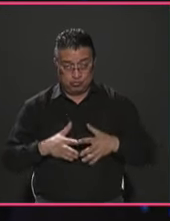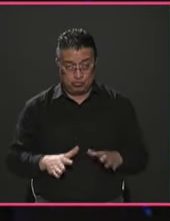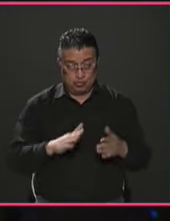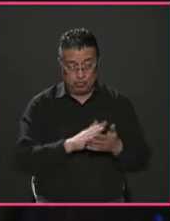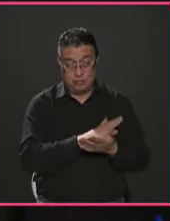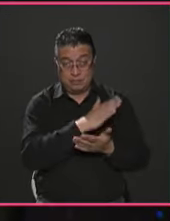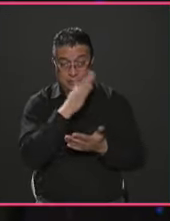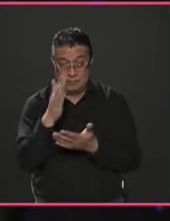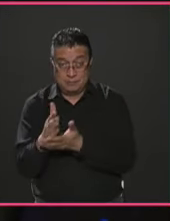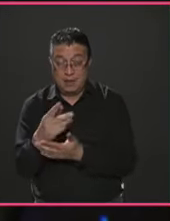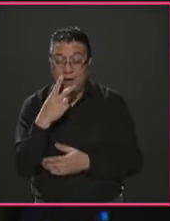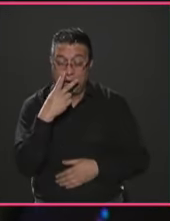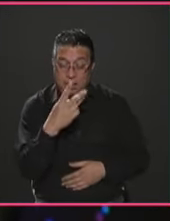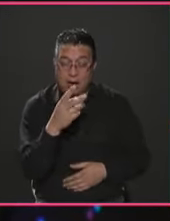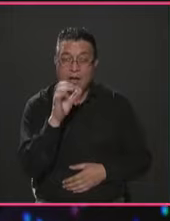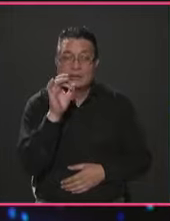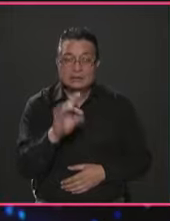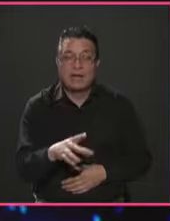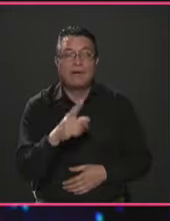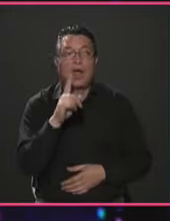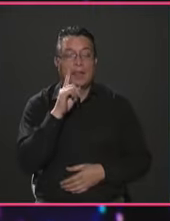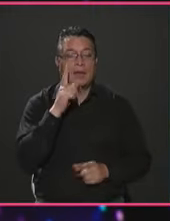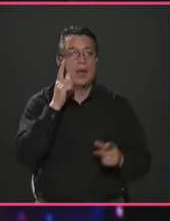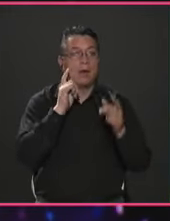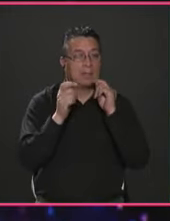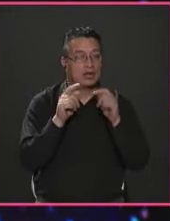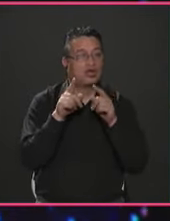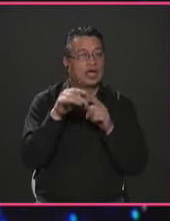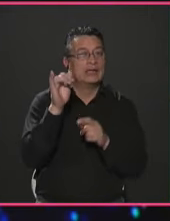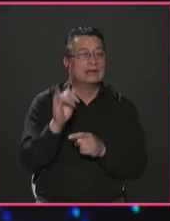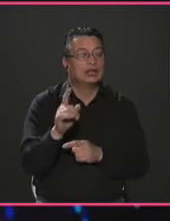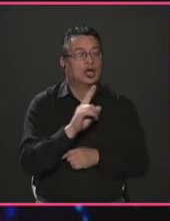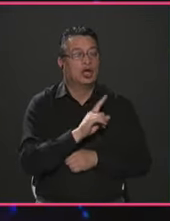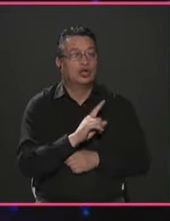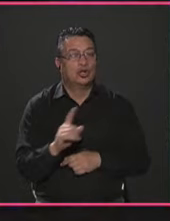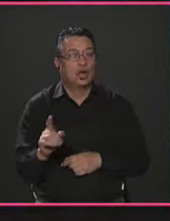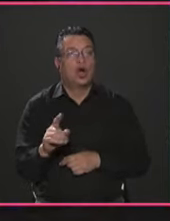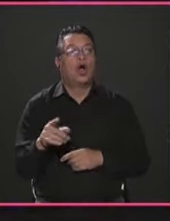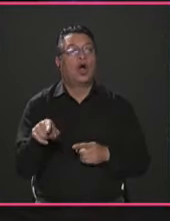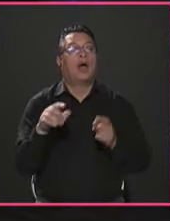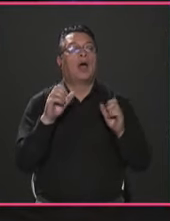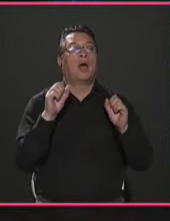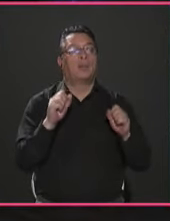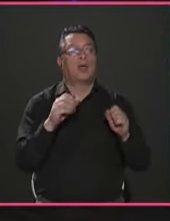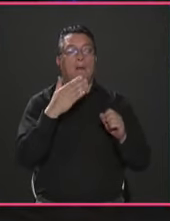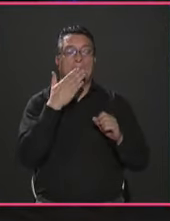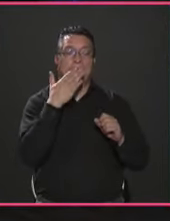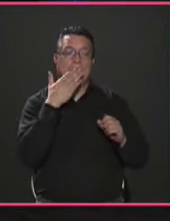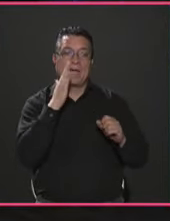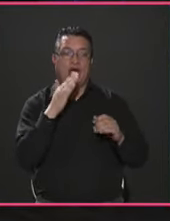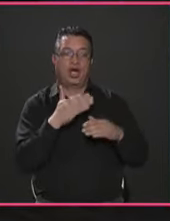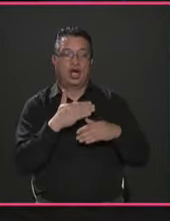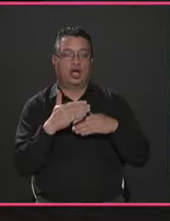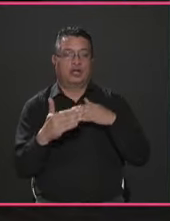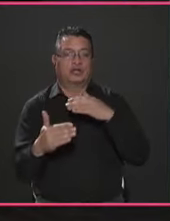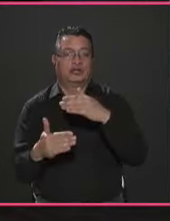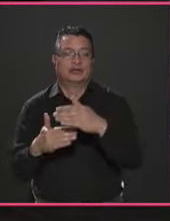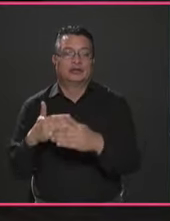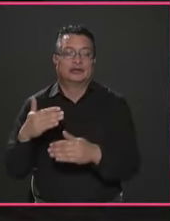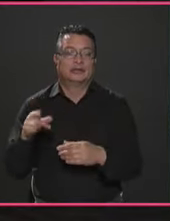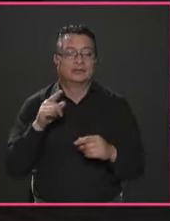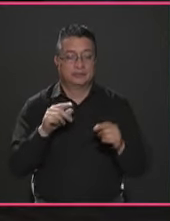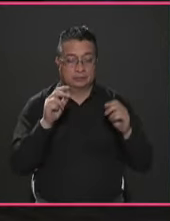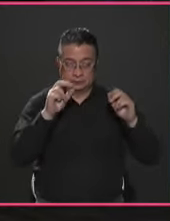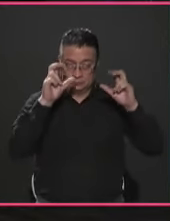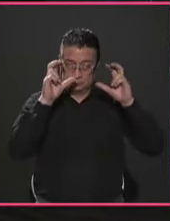para saber si es que tienen algunos riesgos como en este caso de este ejemplo Y tratar de mejorar tratar de que